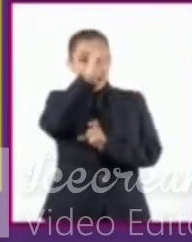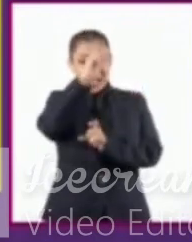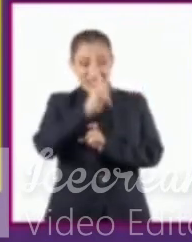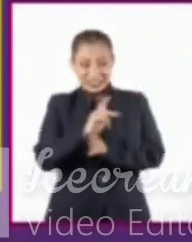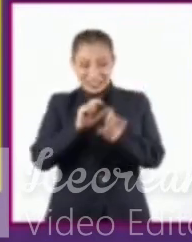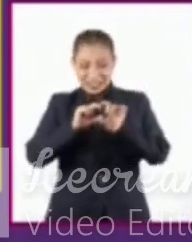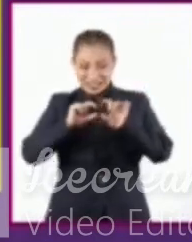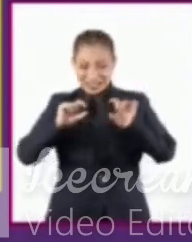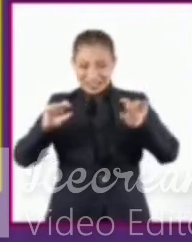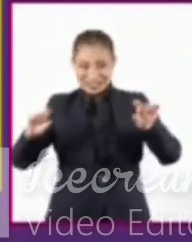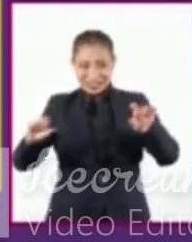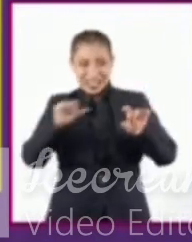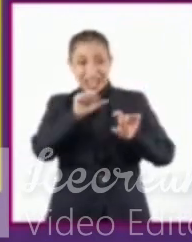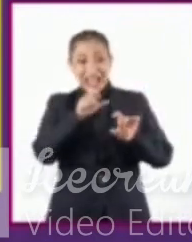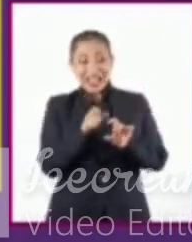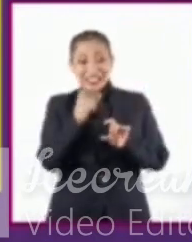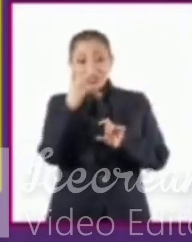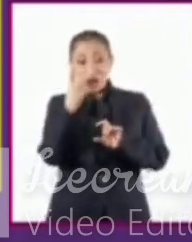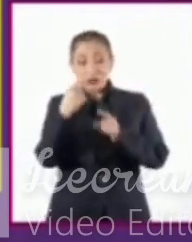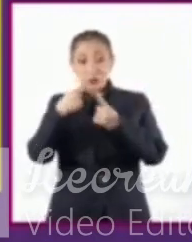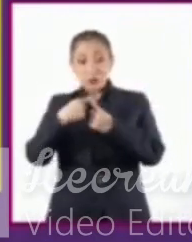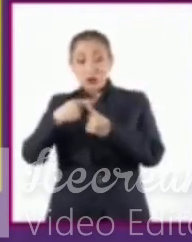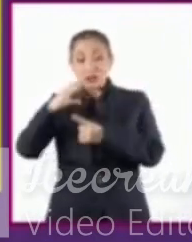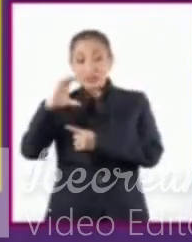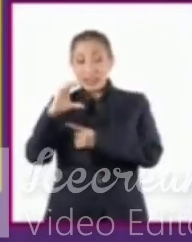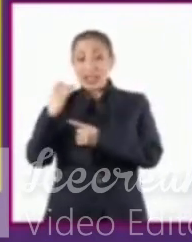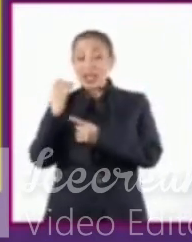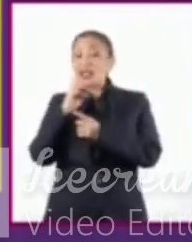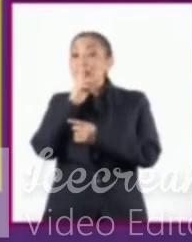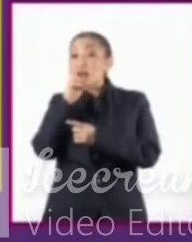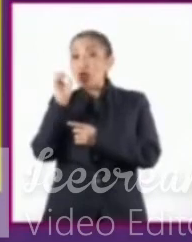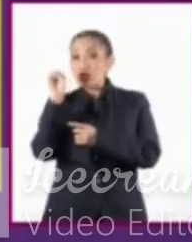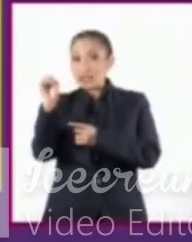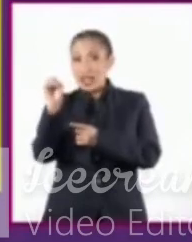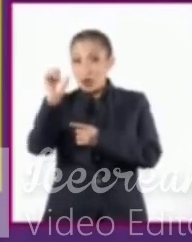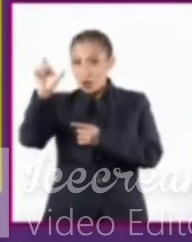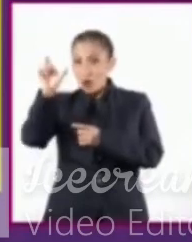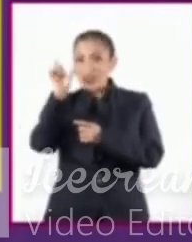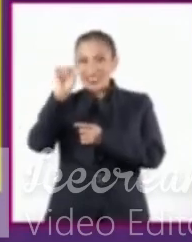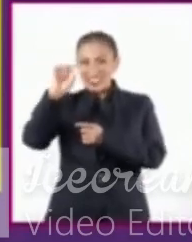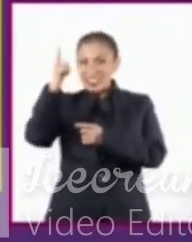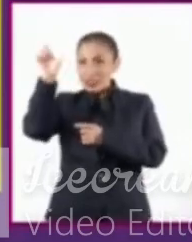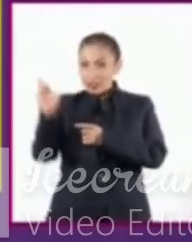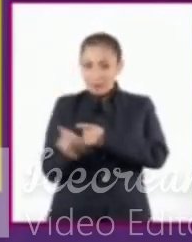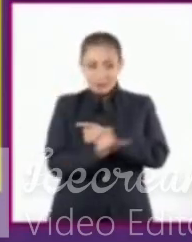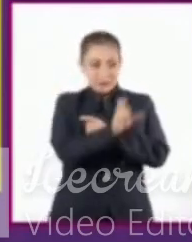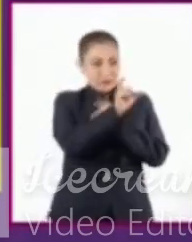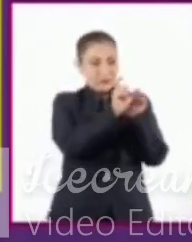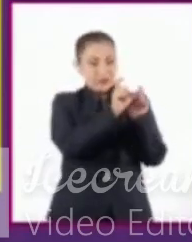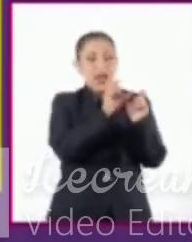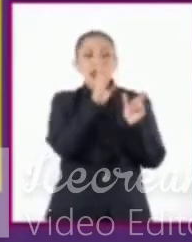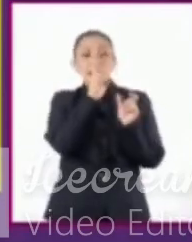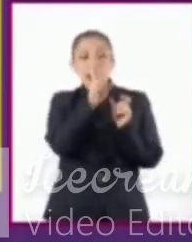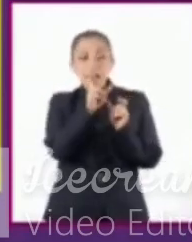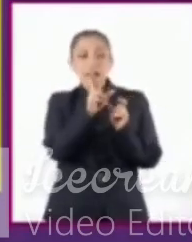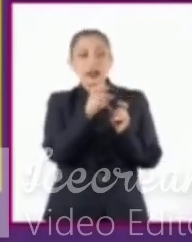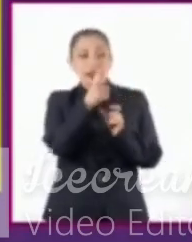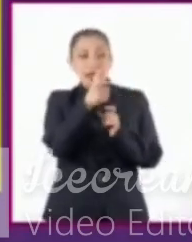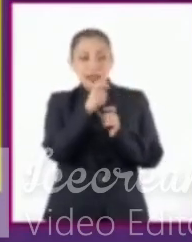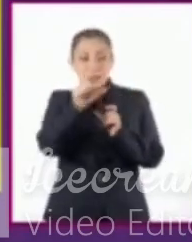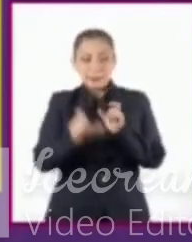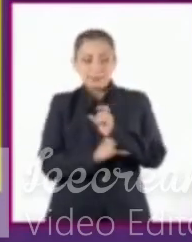la forma ax al cuadrado más c es igual a 0, procedemos a resolverla despejando la